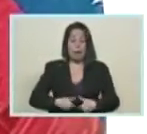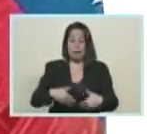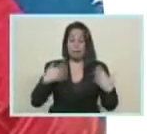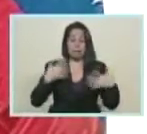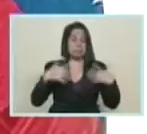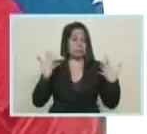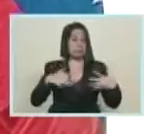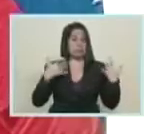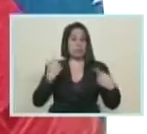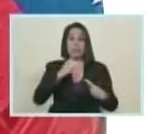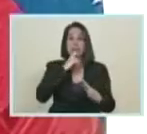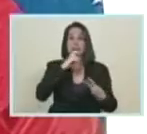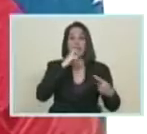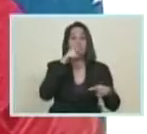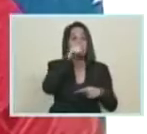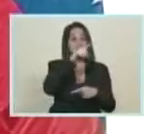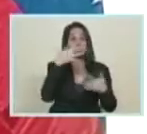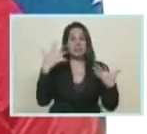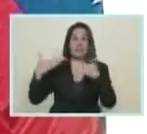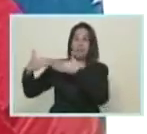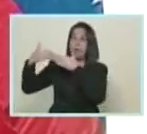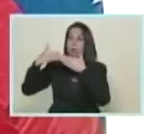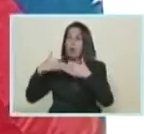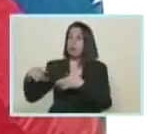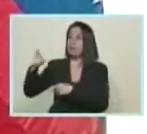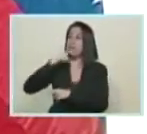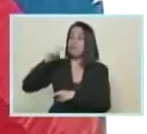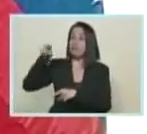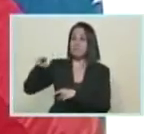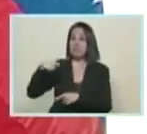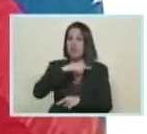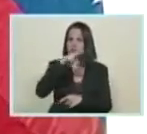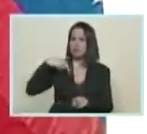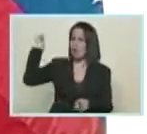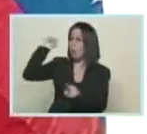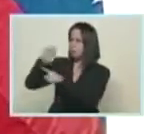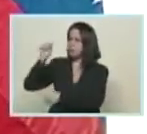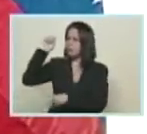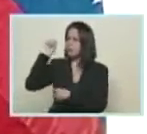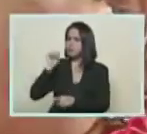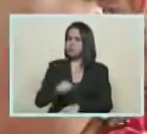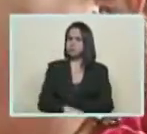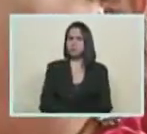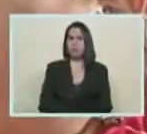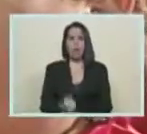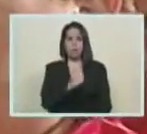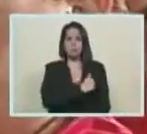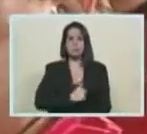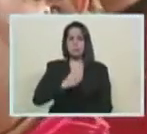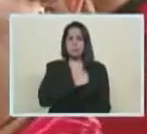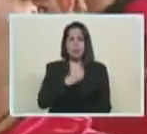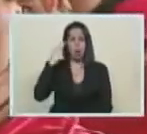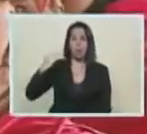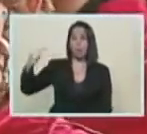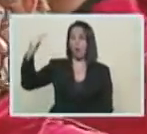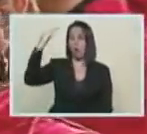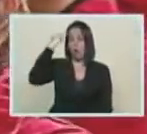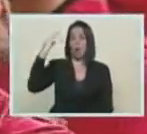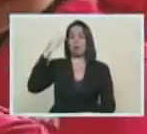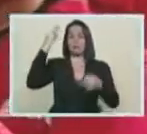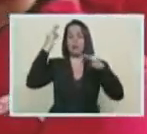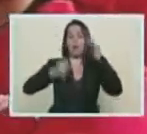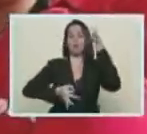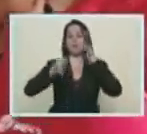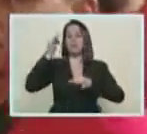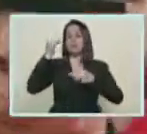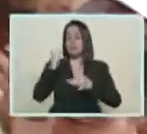de mil cabezas, pero no podrá el monstruo de mil cabezas. Más podremos nosotros con nuestra moral y nuestra espada de